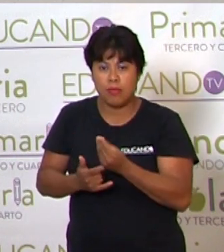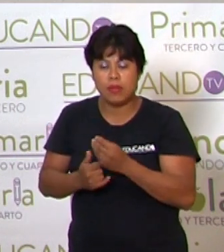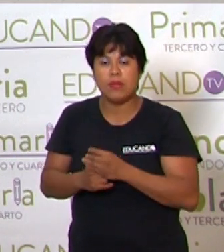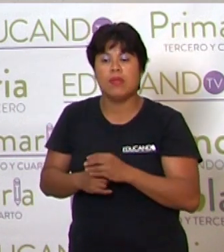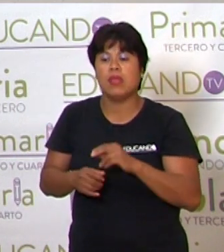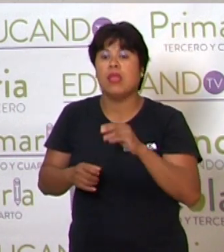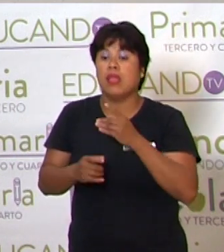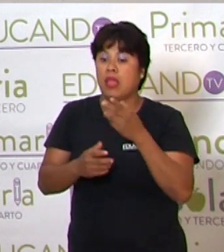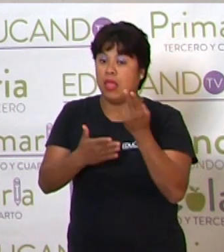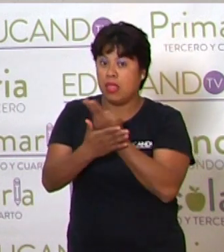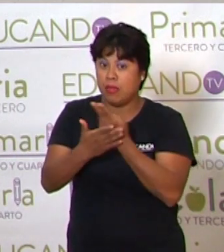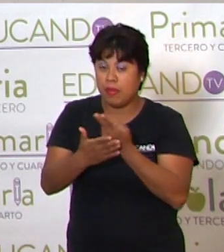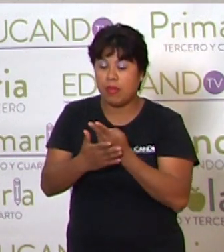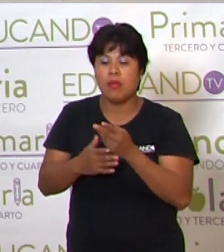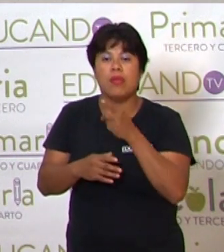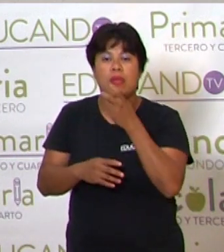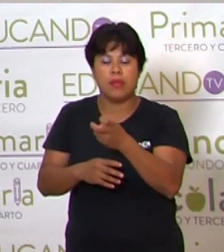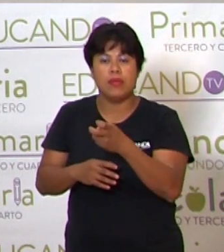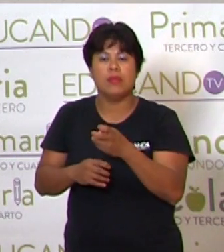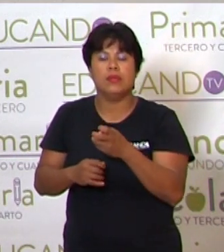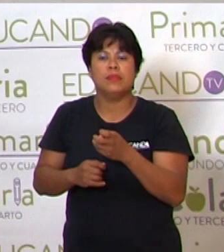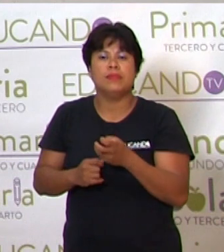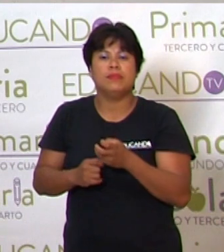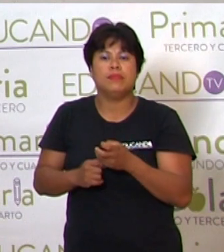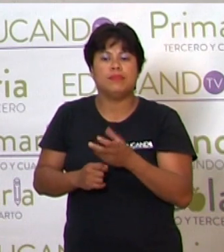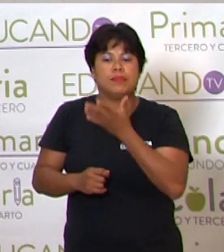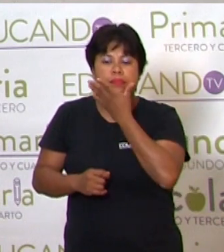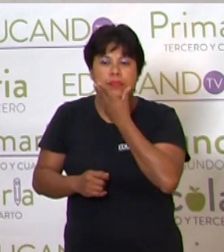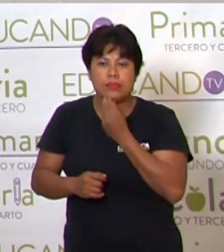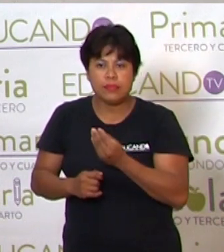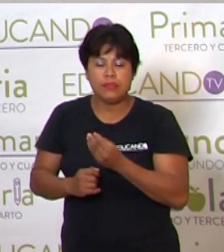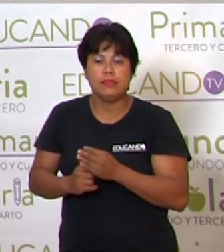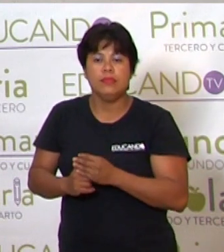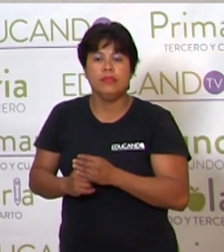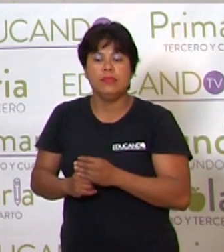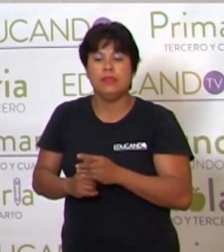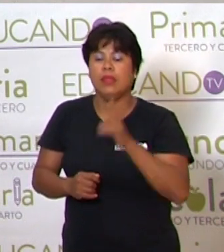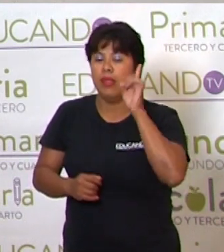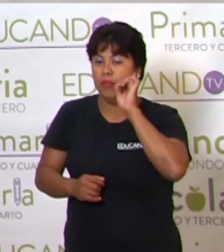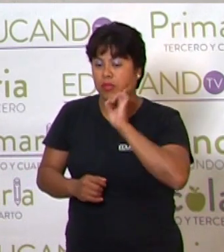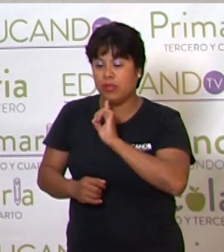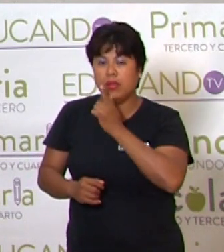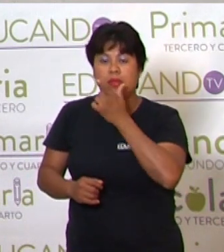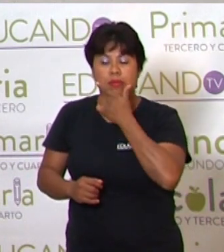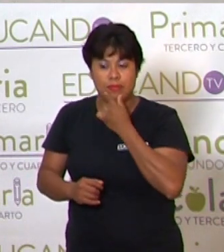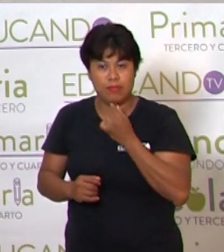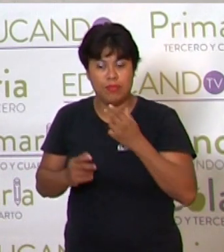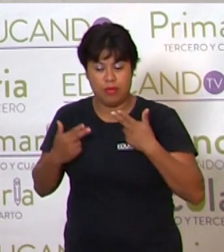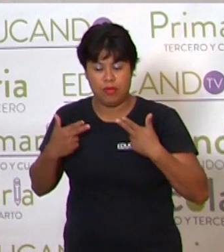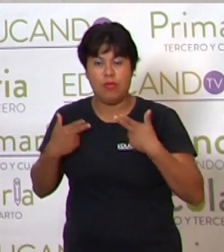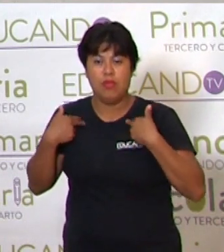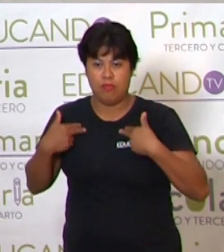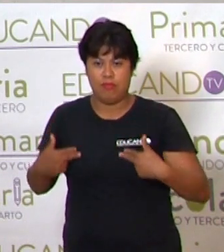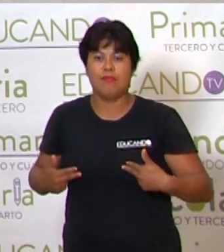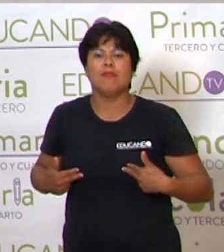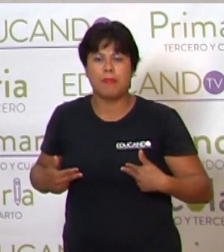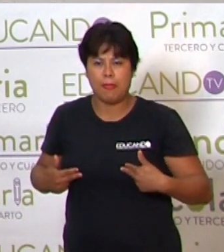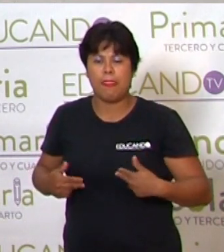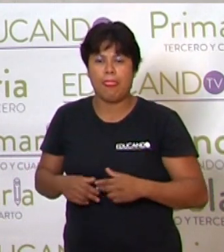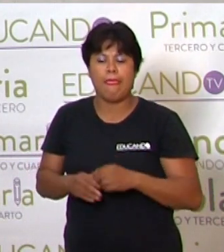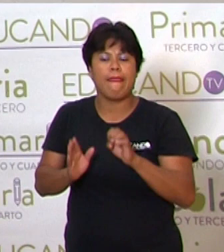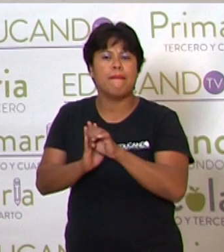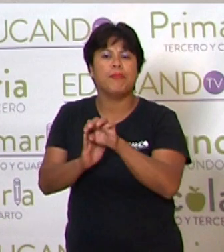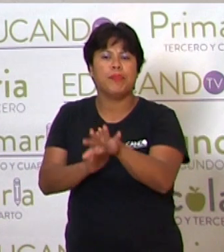el dibujo ha acompañado al hombre, a la mujer, a la humanidad.